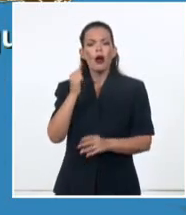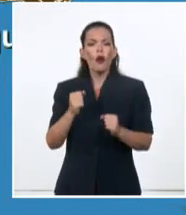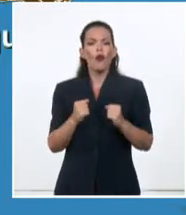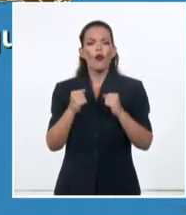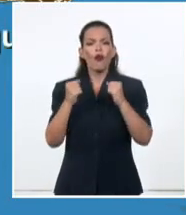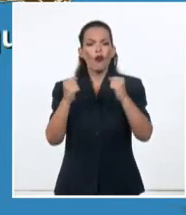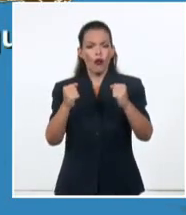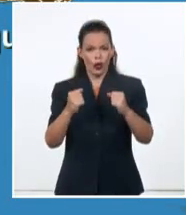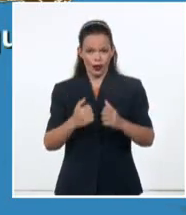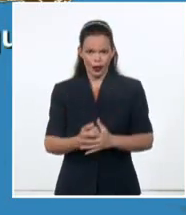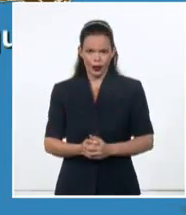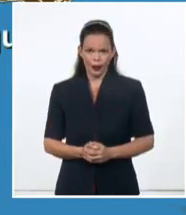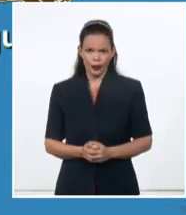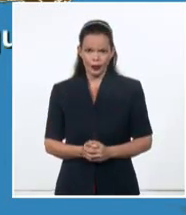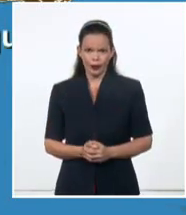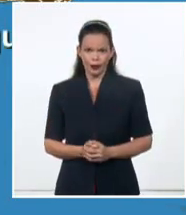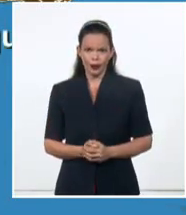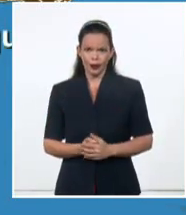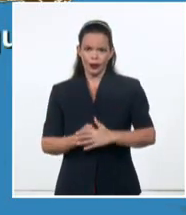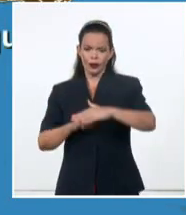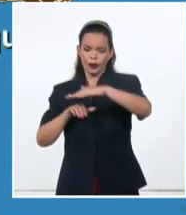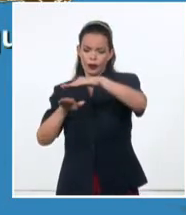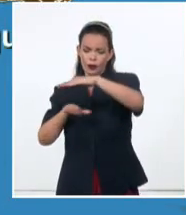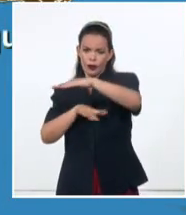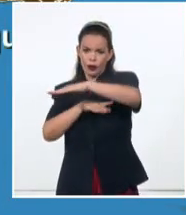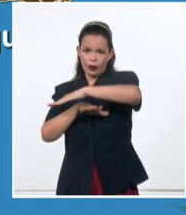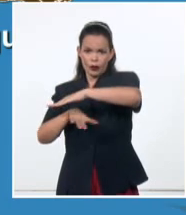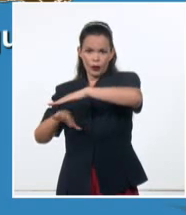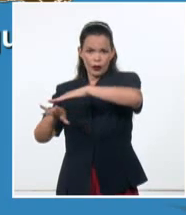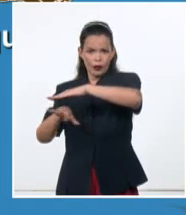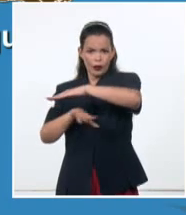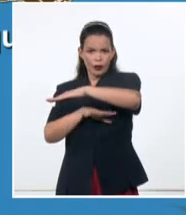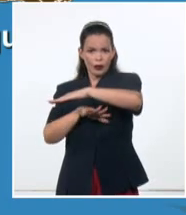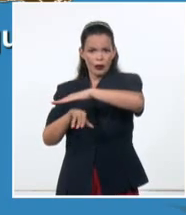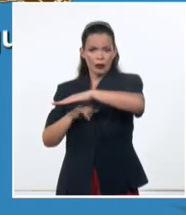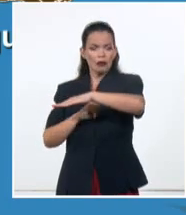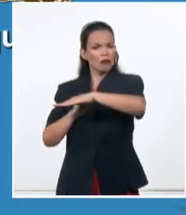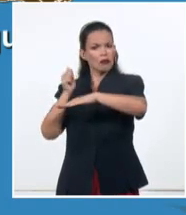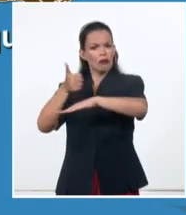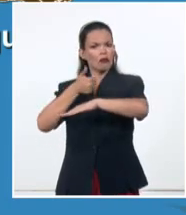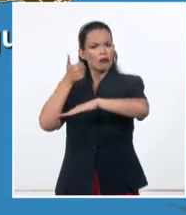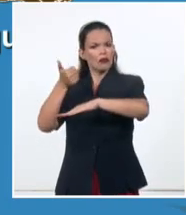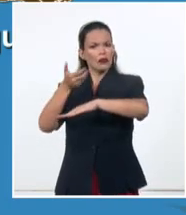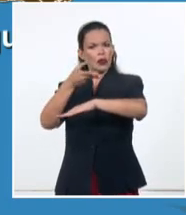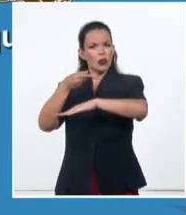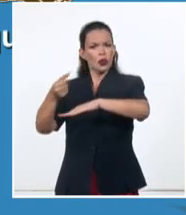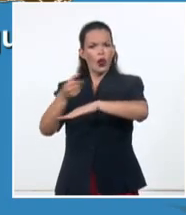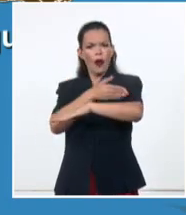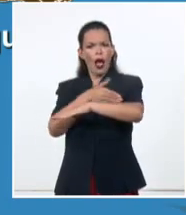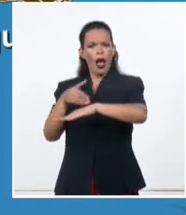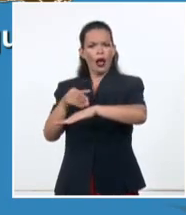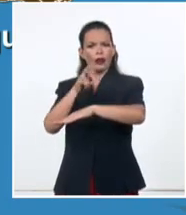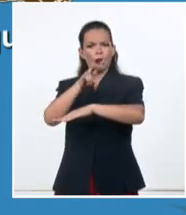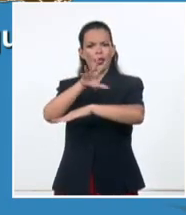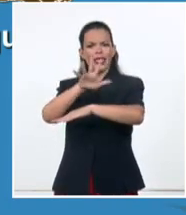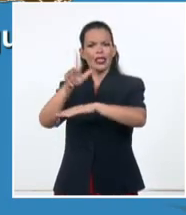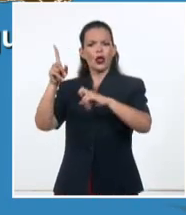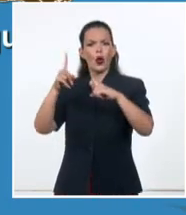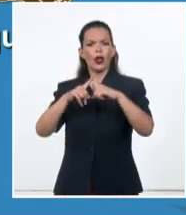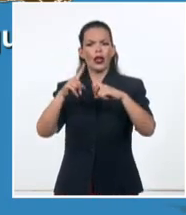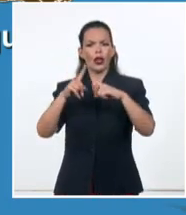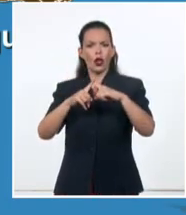hasta el interior. En el sur estarán variables débiles hasta el anochecer y las velocidades de hasta 25 kilómetros por hora. En el